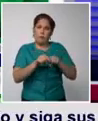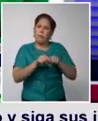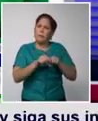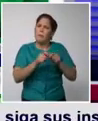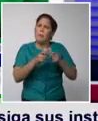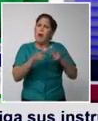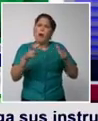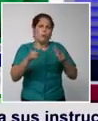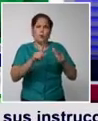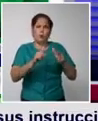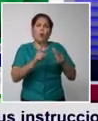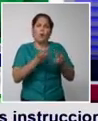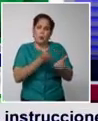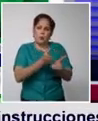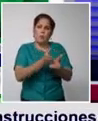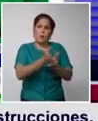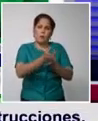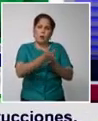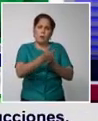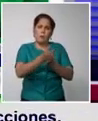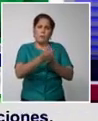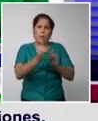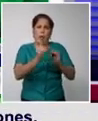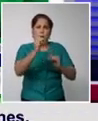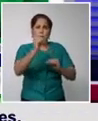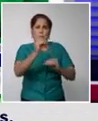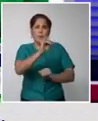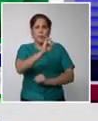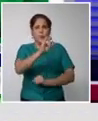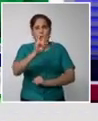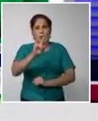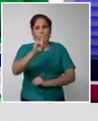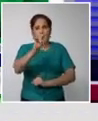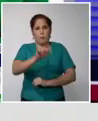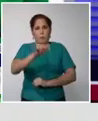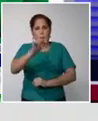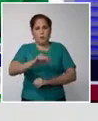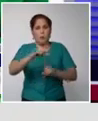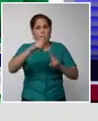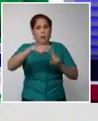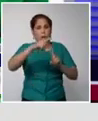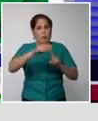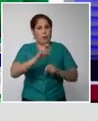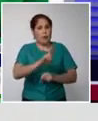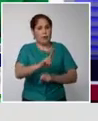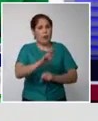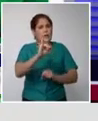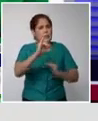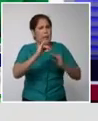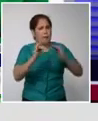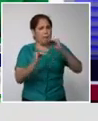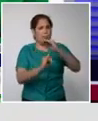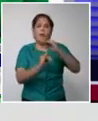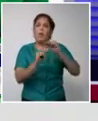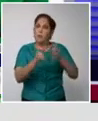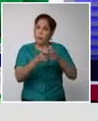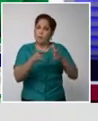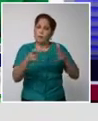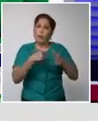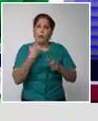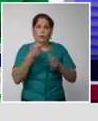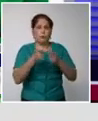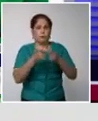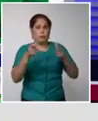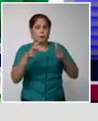se mantiene alto. Estamos hablando de 69 pacientes, 6 menos que el día anterior, pero una cifra muy elevada. Y